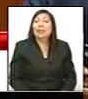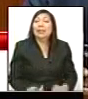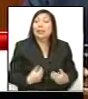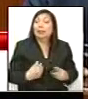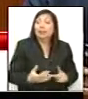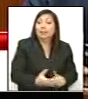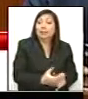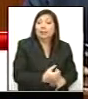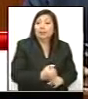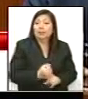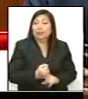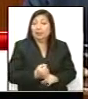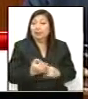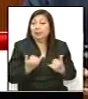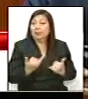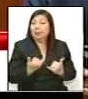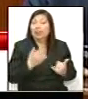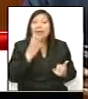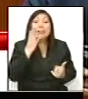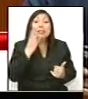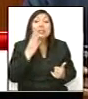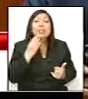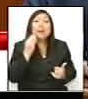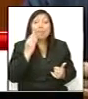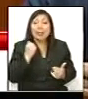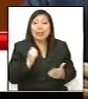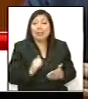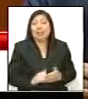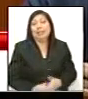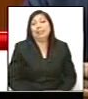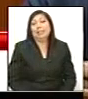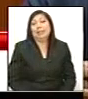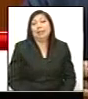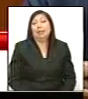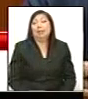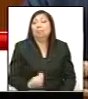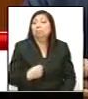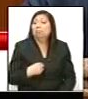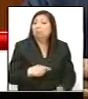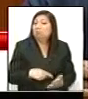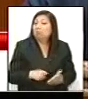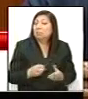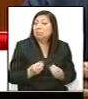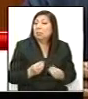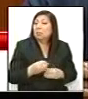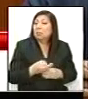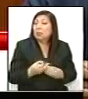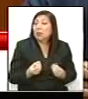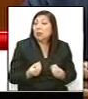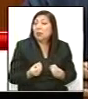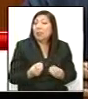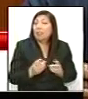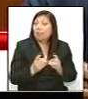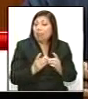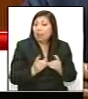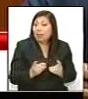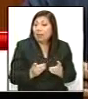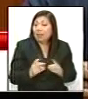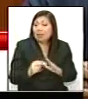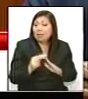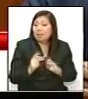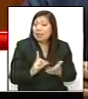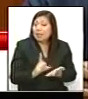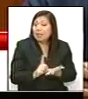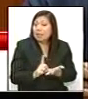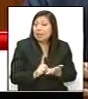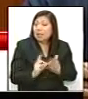rescatar esa expertise, esa experiencia. Yo creo que los alcaldes provinciales como distritales a nivel de Lima